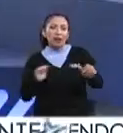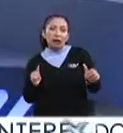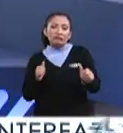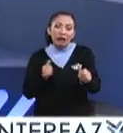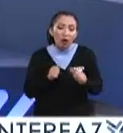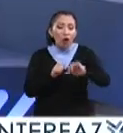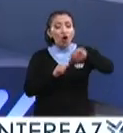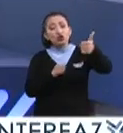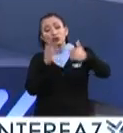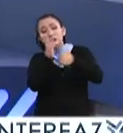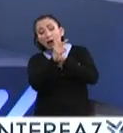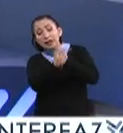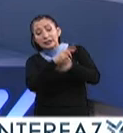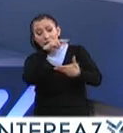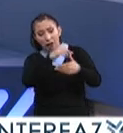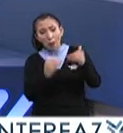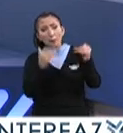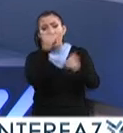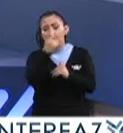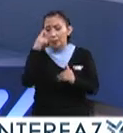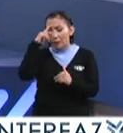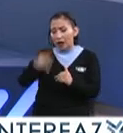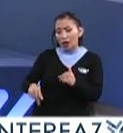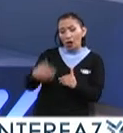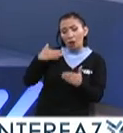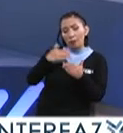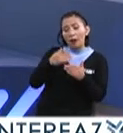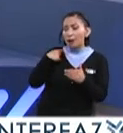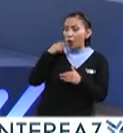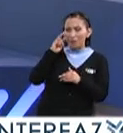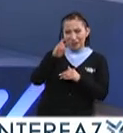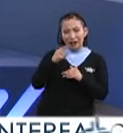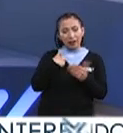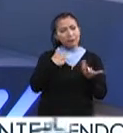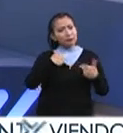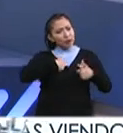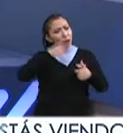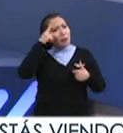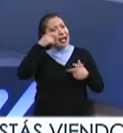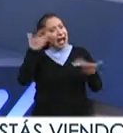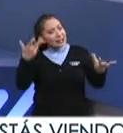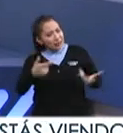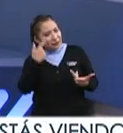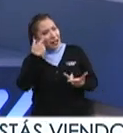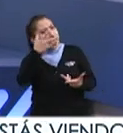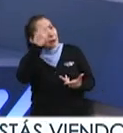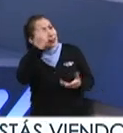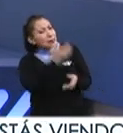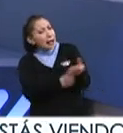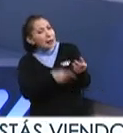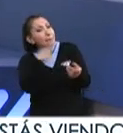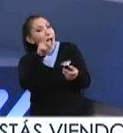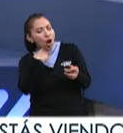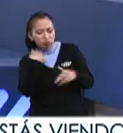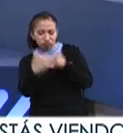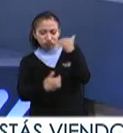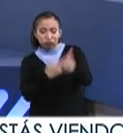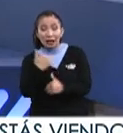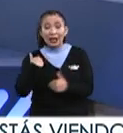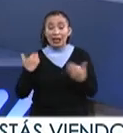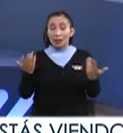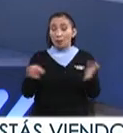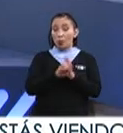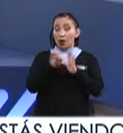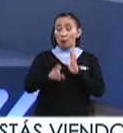en relación a los países de la región, pero luego le enseña a los países de la región cómo había que hacerlo, ¿no? Y en el caso de la